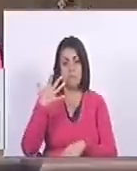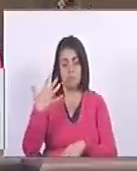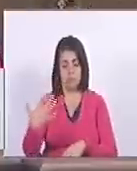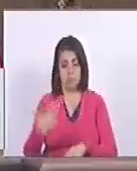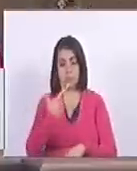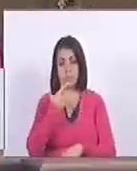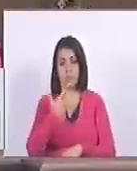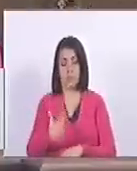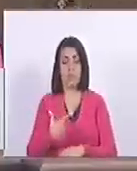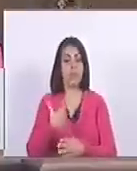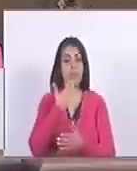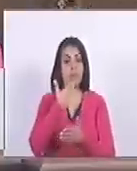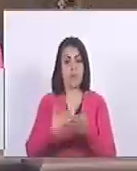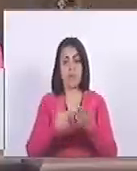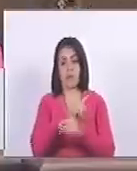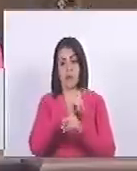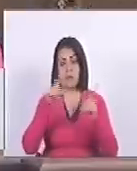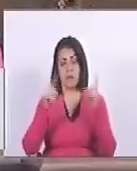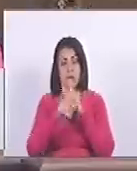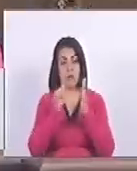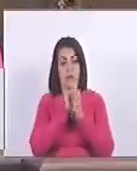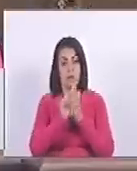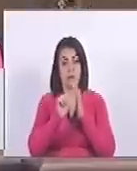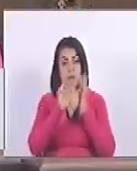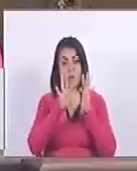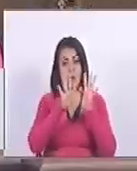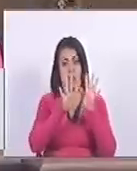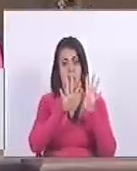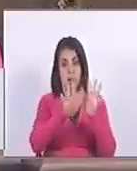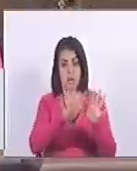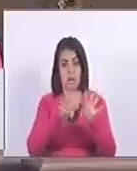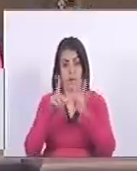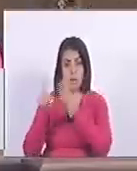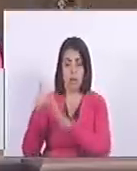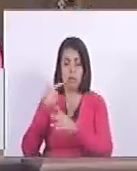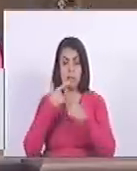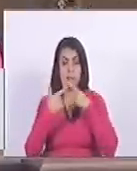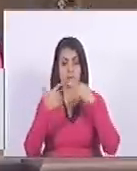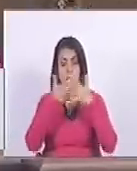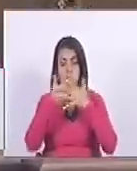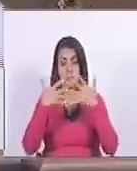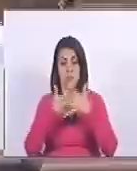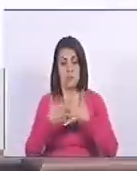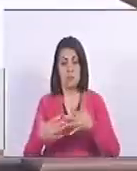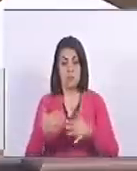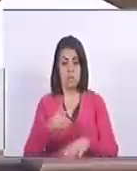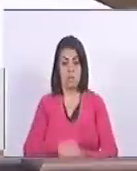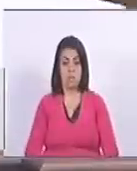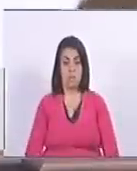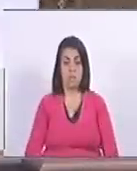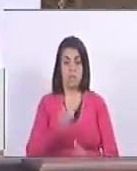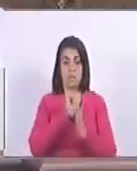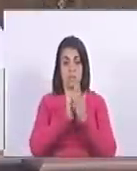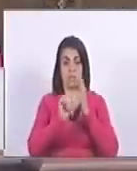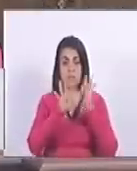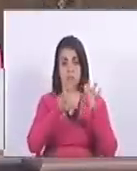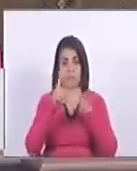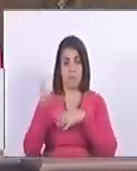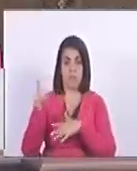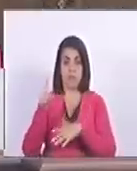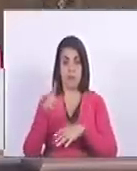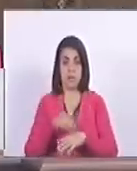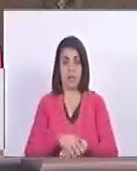35. Se propone modificar el artículo 16, el cual queda redactado en los siguientes términos. Artículo